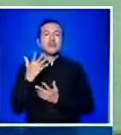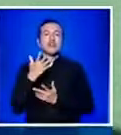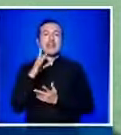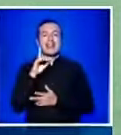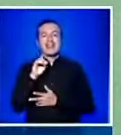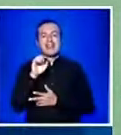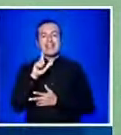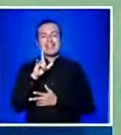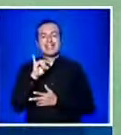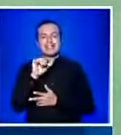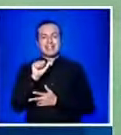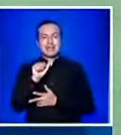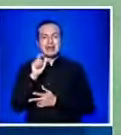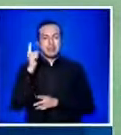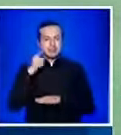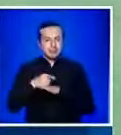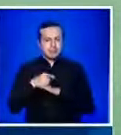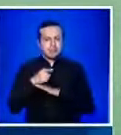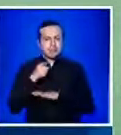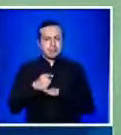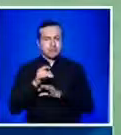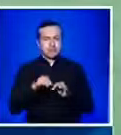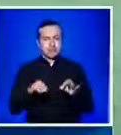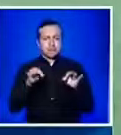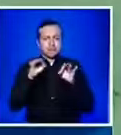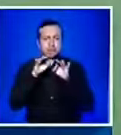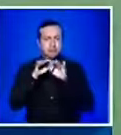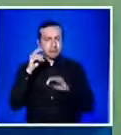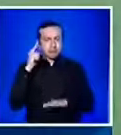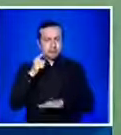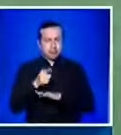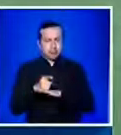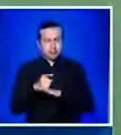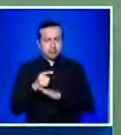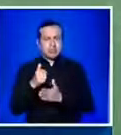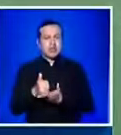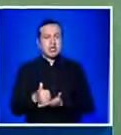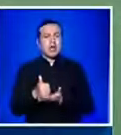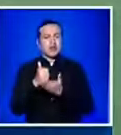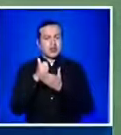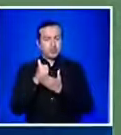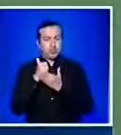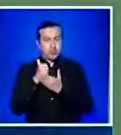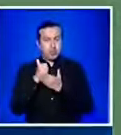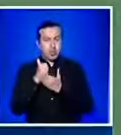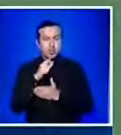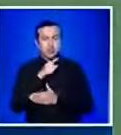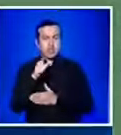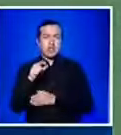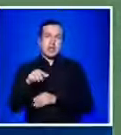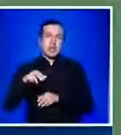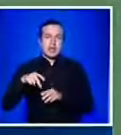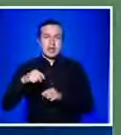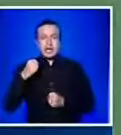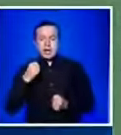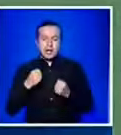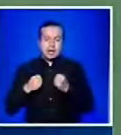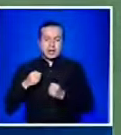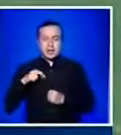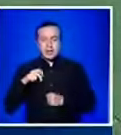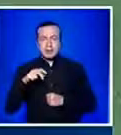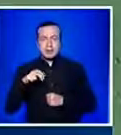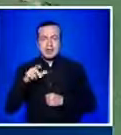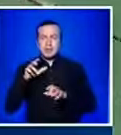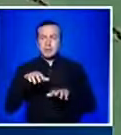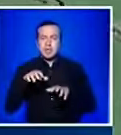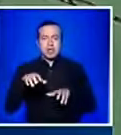van a aprender ciertos comandos que son necesarios, pero sobre todo que le van a ayudar para que cuando salgan a caminar o salgan a trotar, los perritos